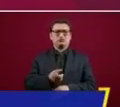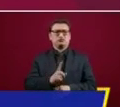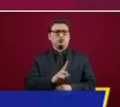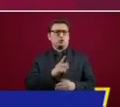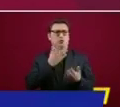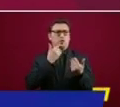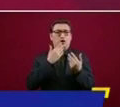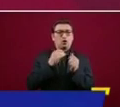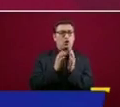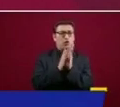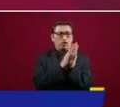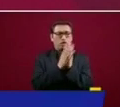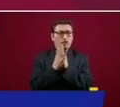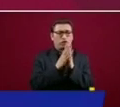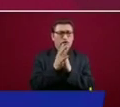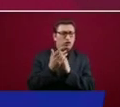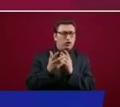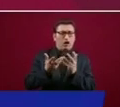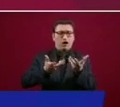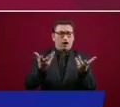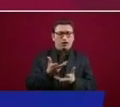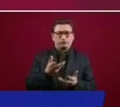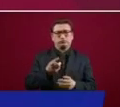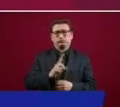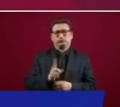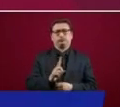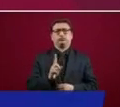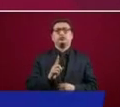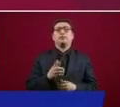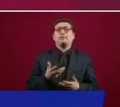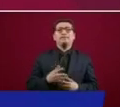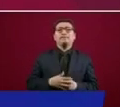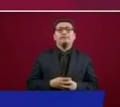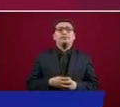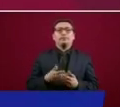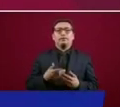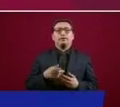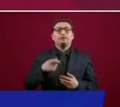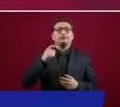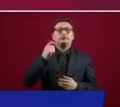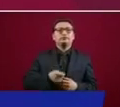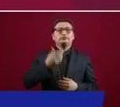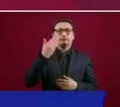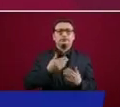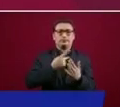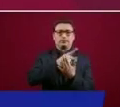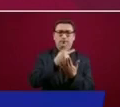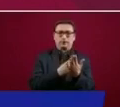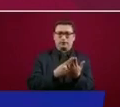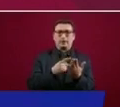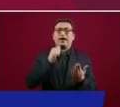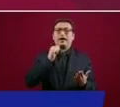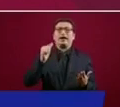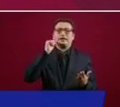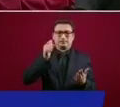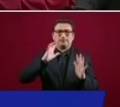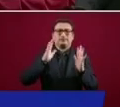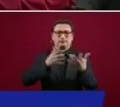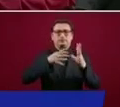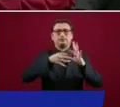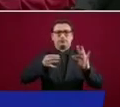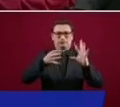intentos de conspiración. Este es un plan, ya se explicó ayer. Hay